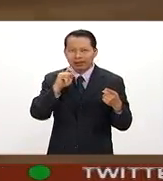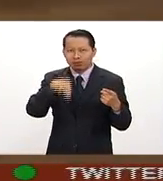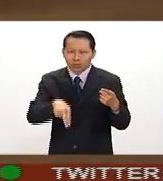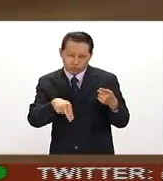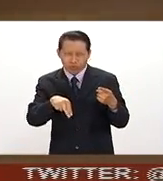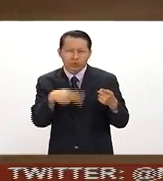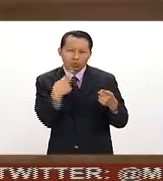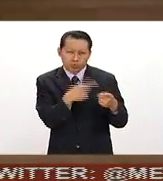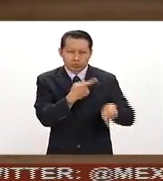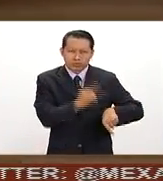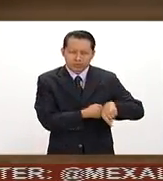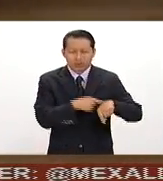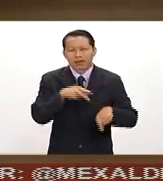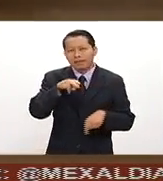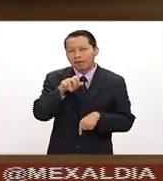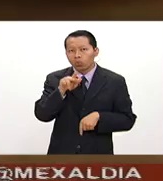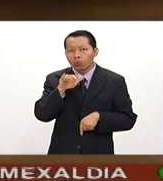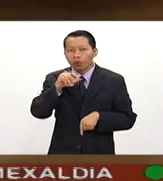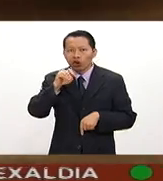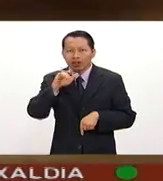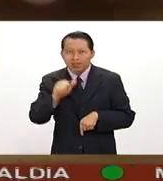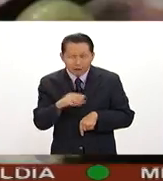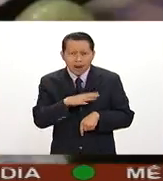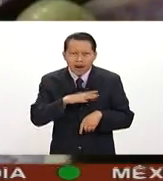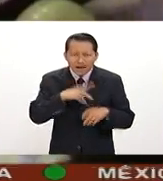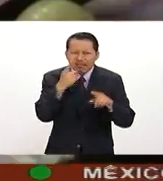curiosamente, tuvo un impacto en muchas monedas,